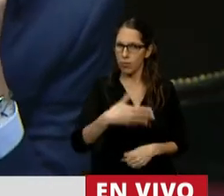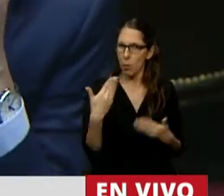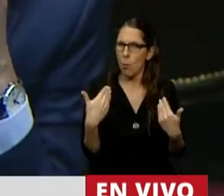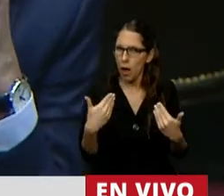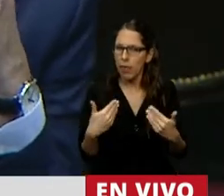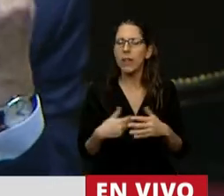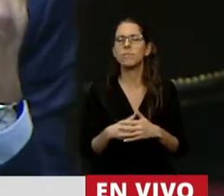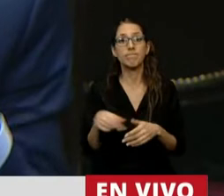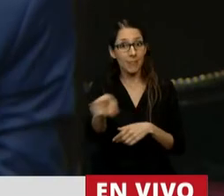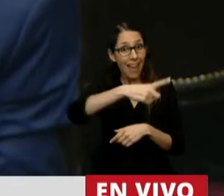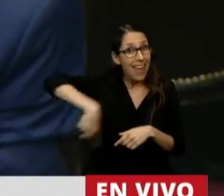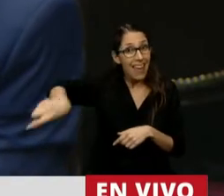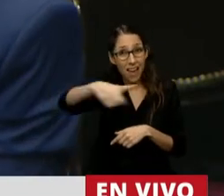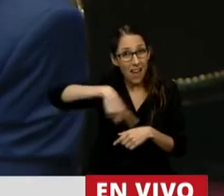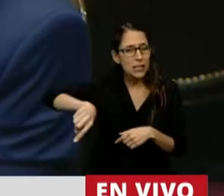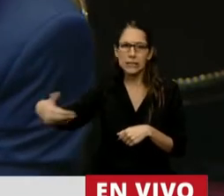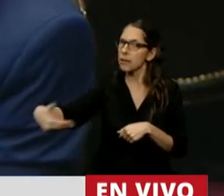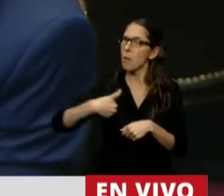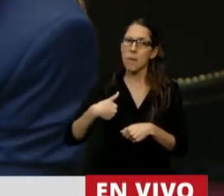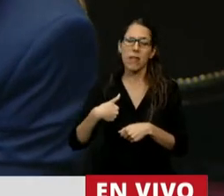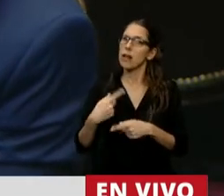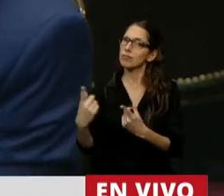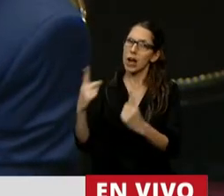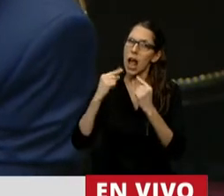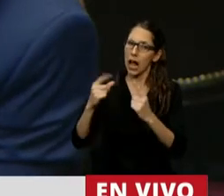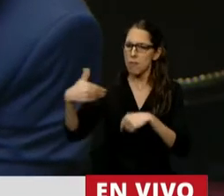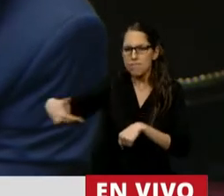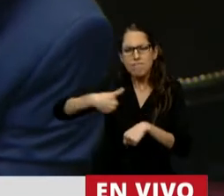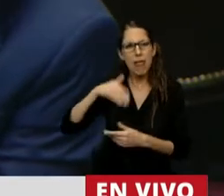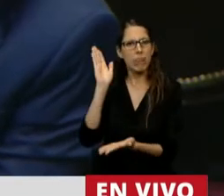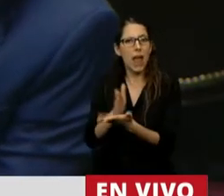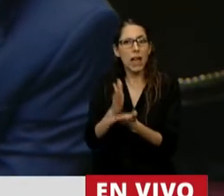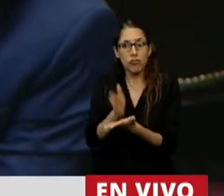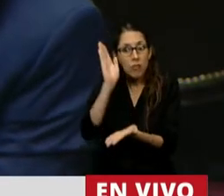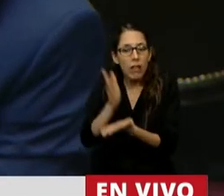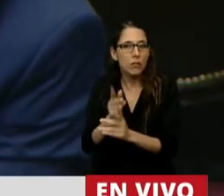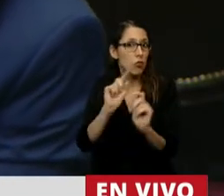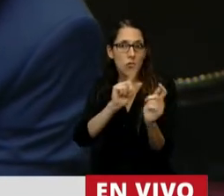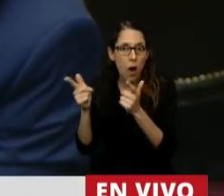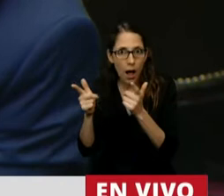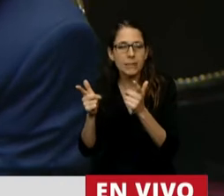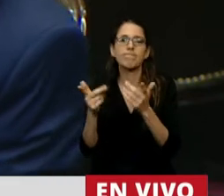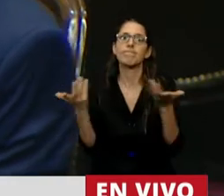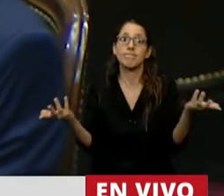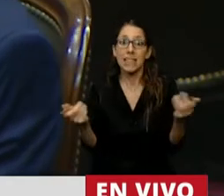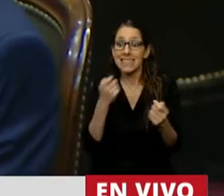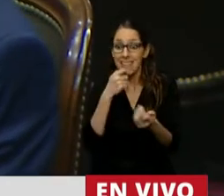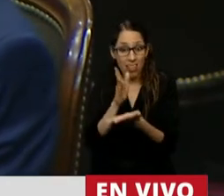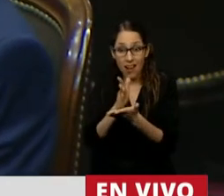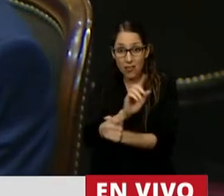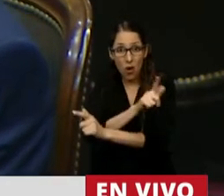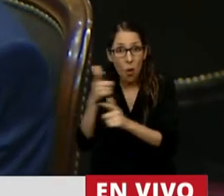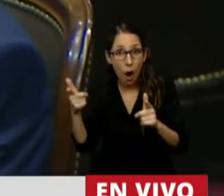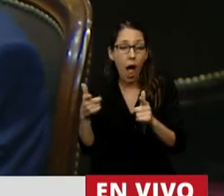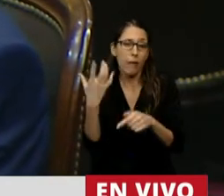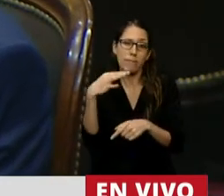están reclamando un derecho que no tienen y que por lo tanto las ubica en el olvido y